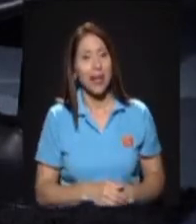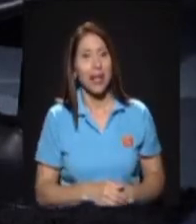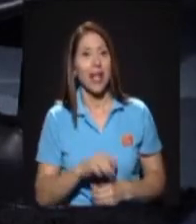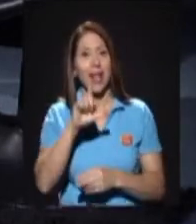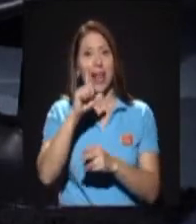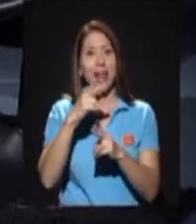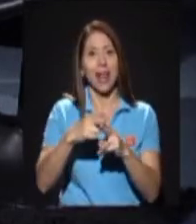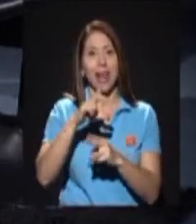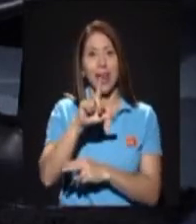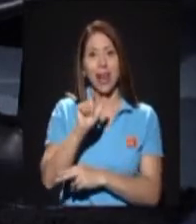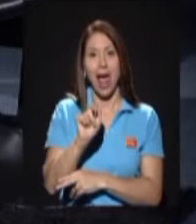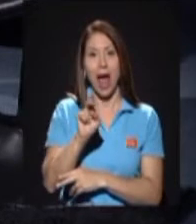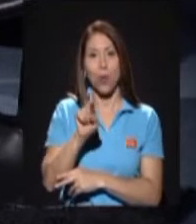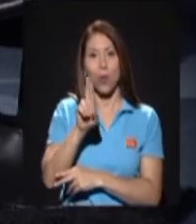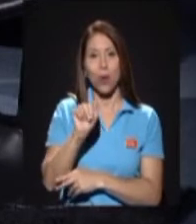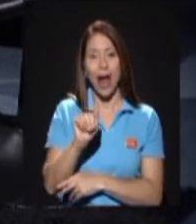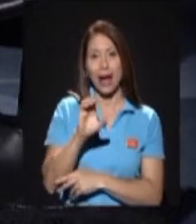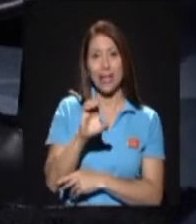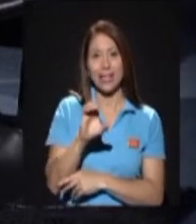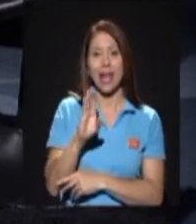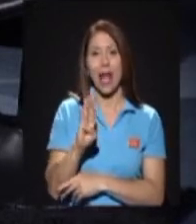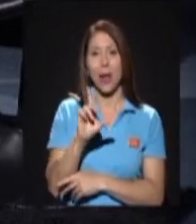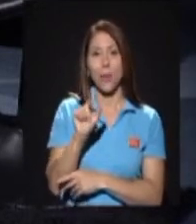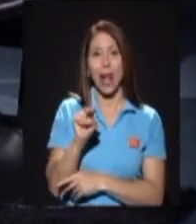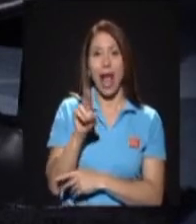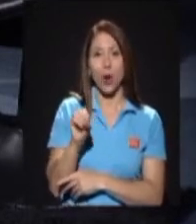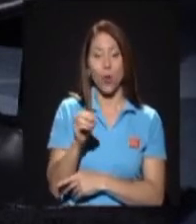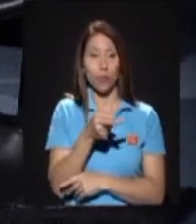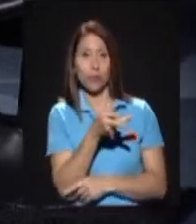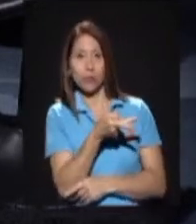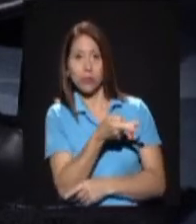Laura Cristina Blanco, quienes escribieron hace